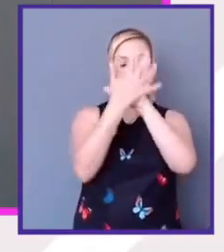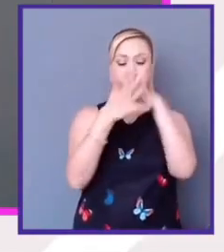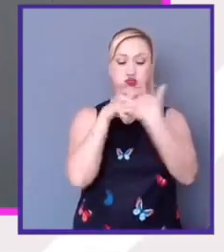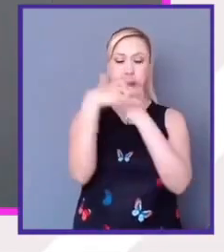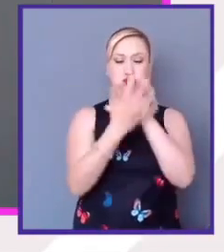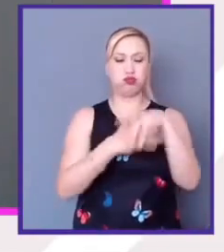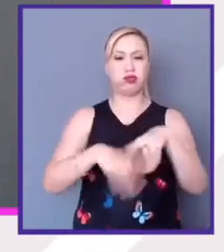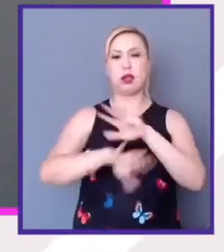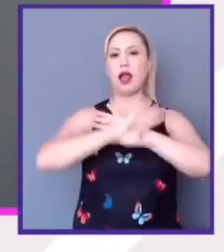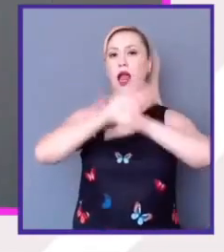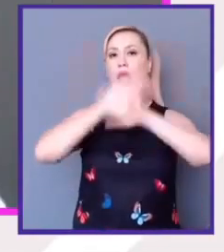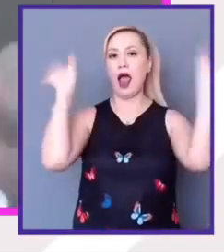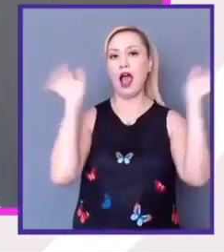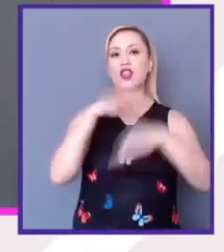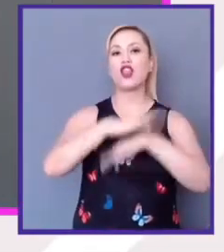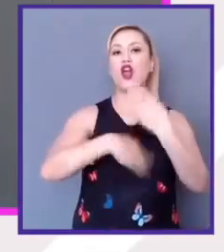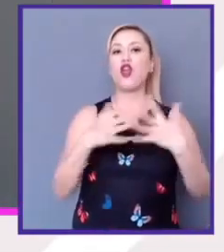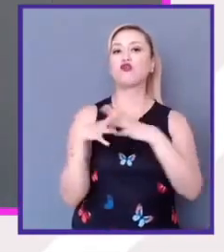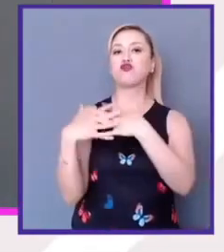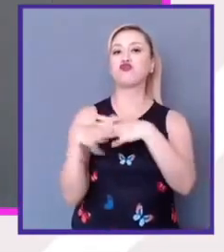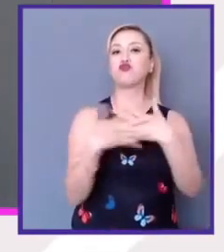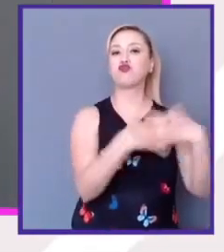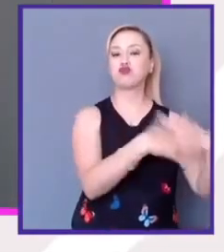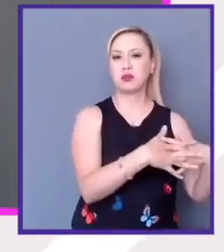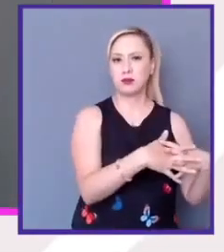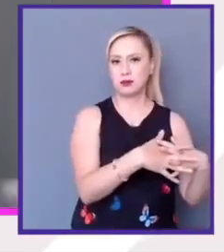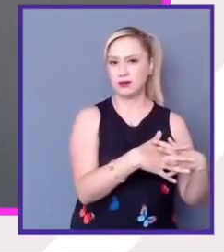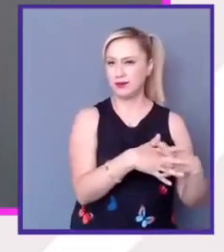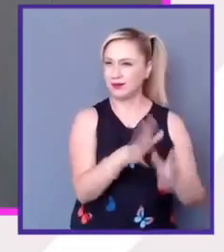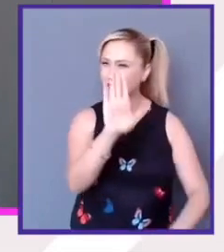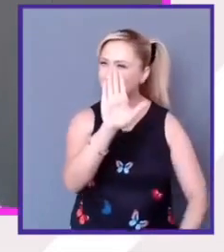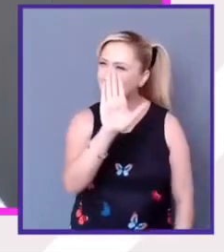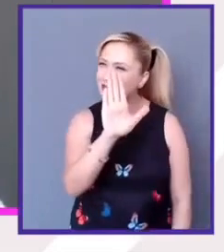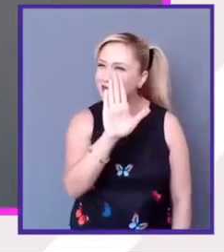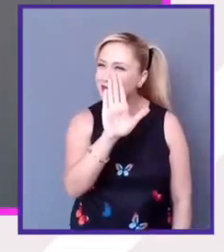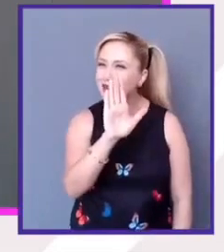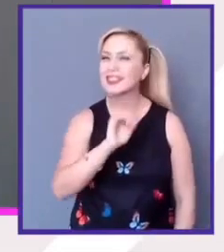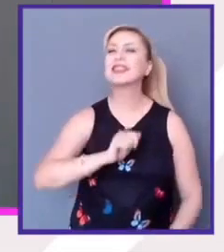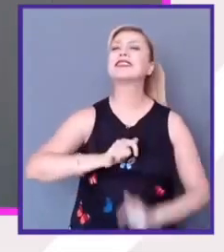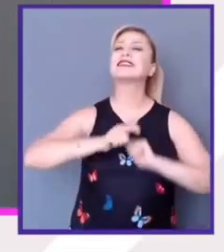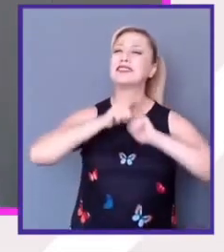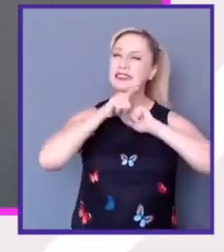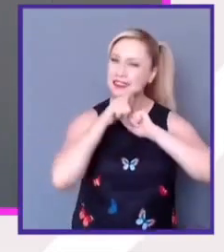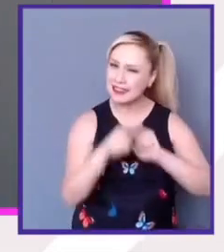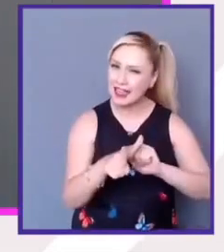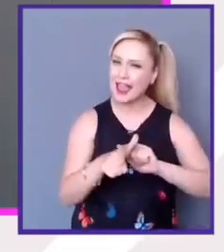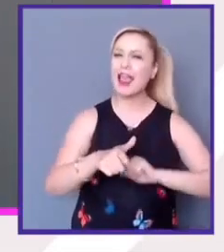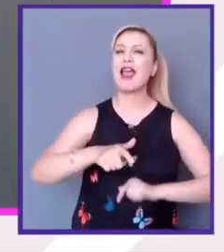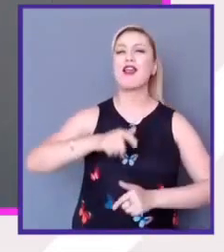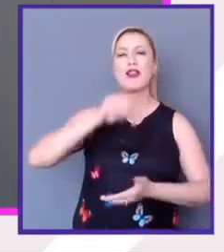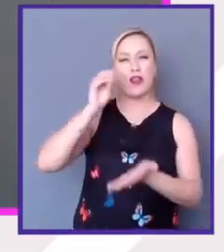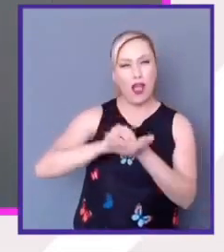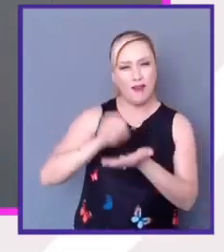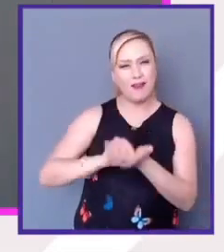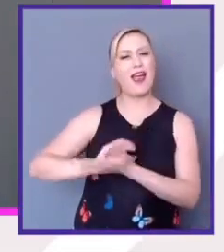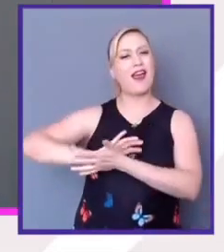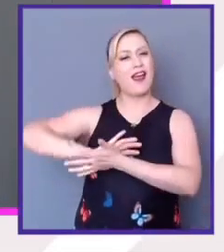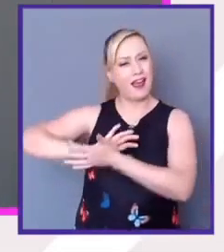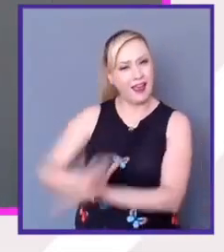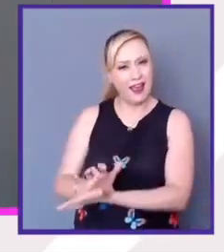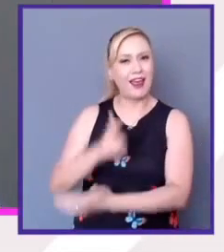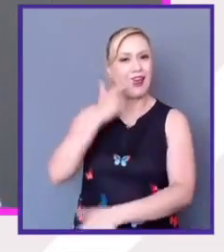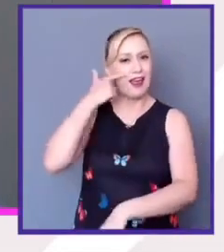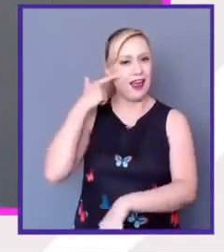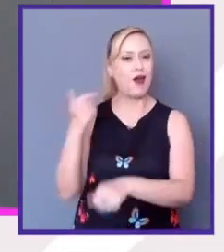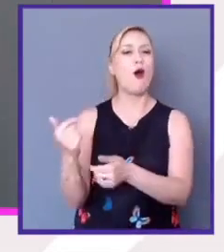Y creo que es momento de desmitificar estas cosas y de reconocer que, pues, el mestizaje fue una política de Estado,